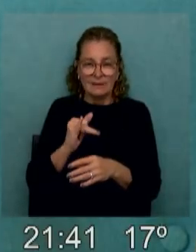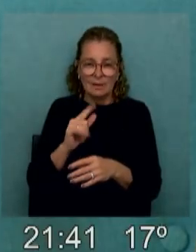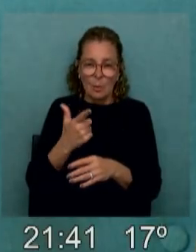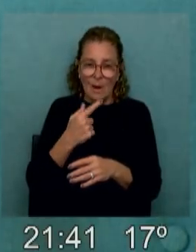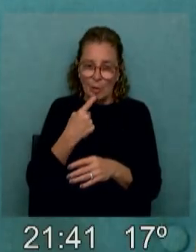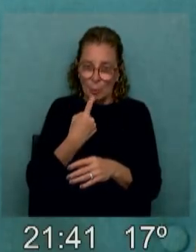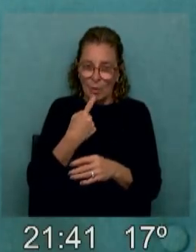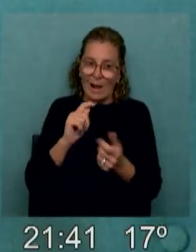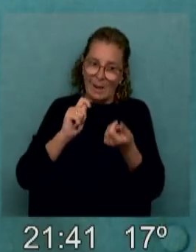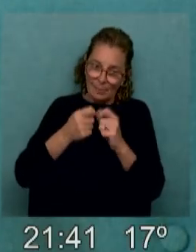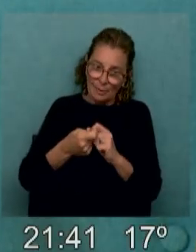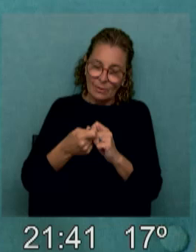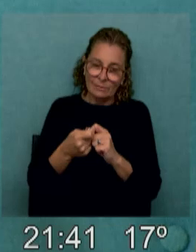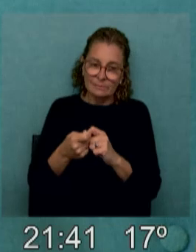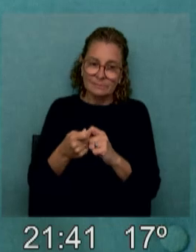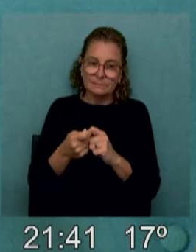cambió.